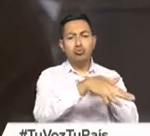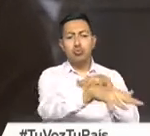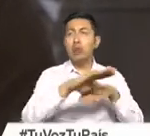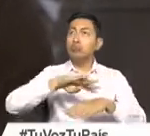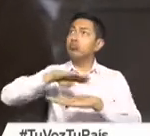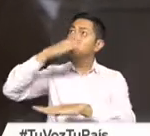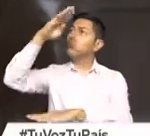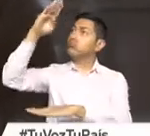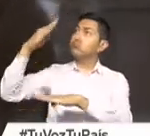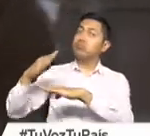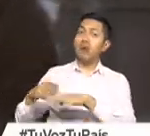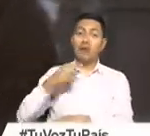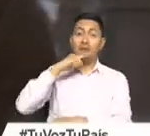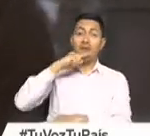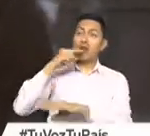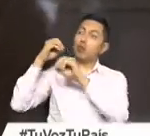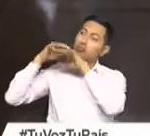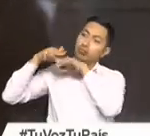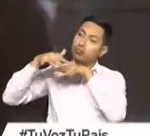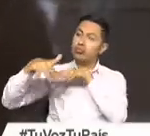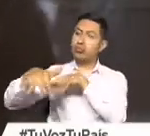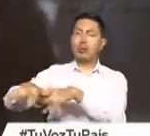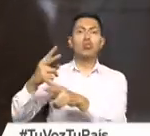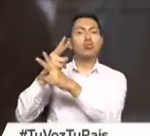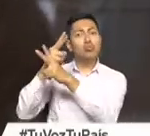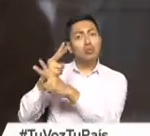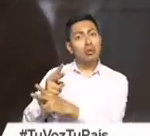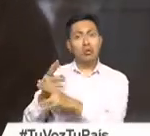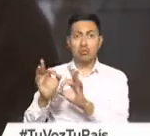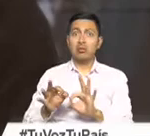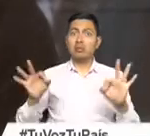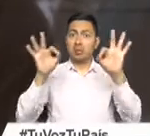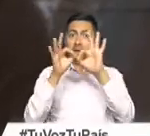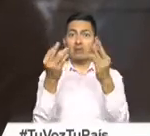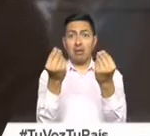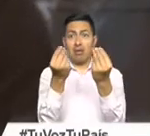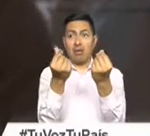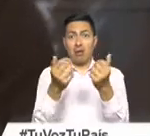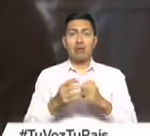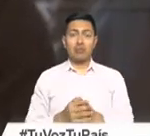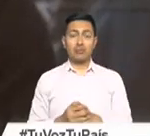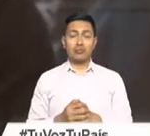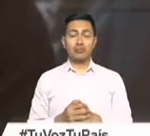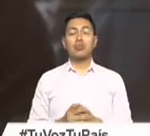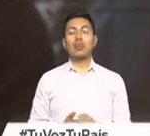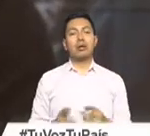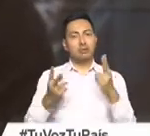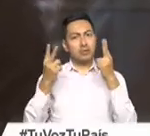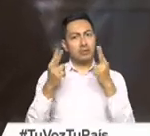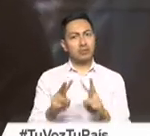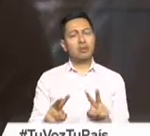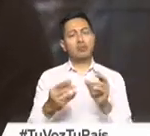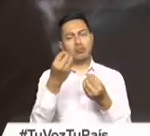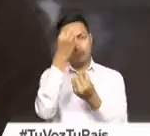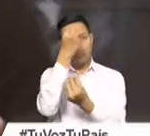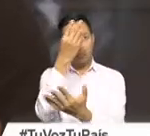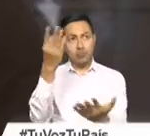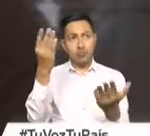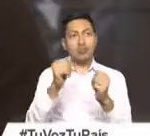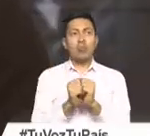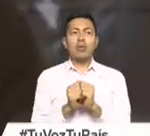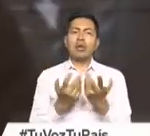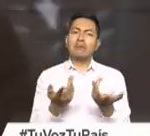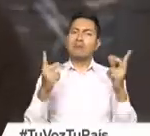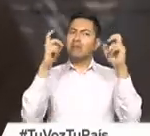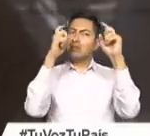donde nacen las vertientes. También han manifestado sobre las